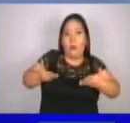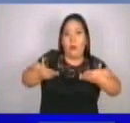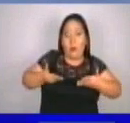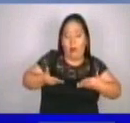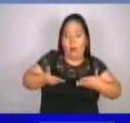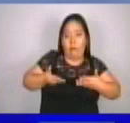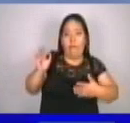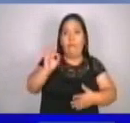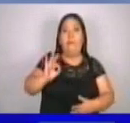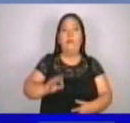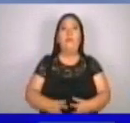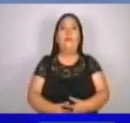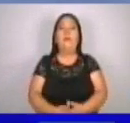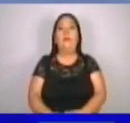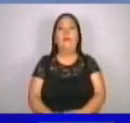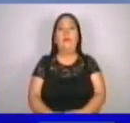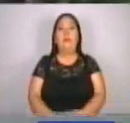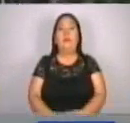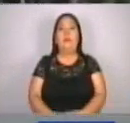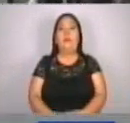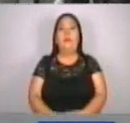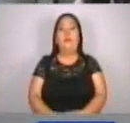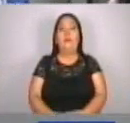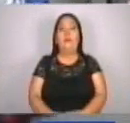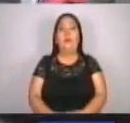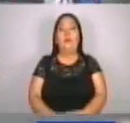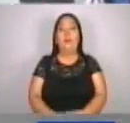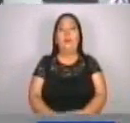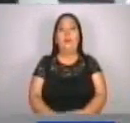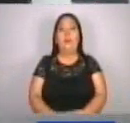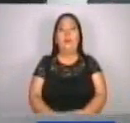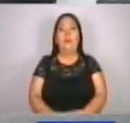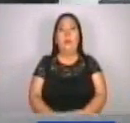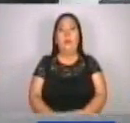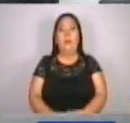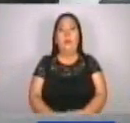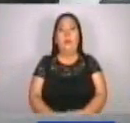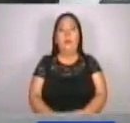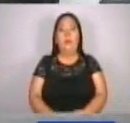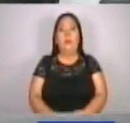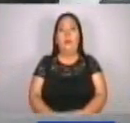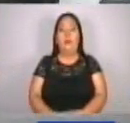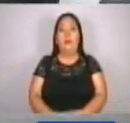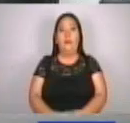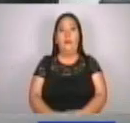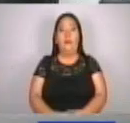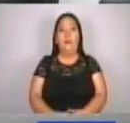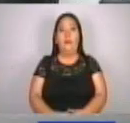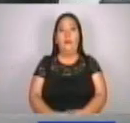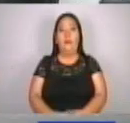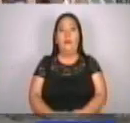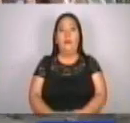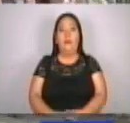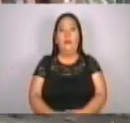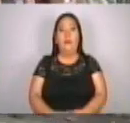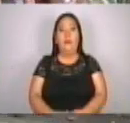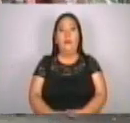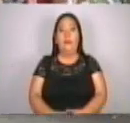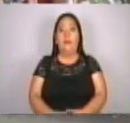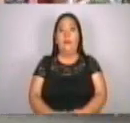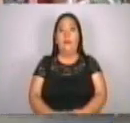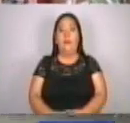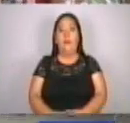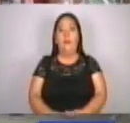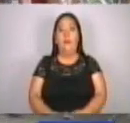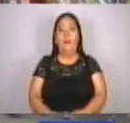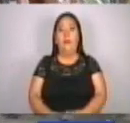Última Generación la federación latinoamericana de la industria farmacéutica dio a conocer que en promedio un paciente